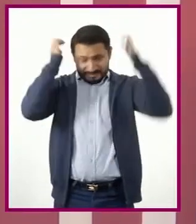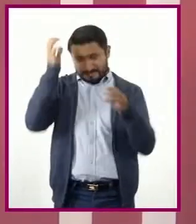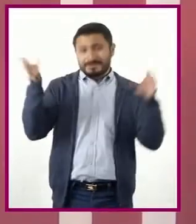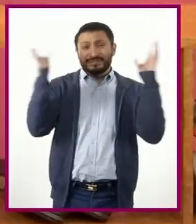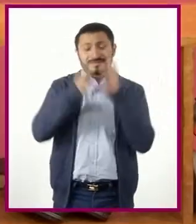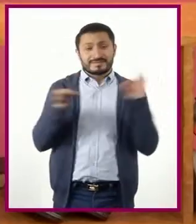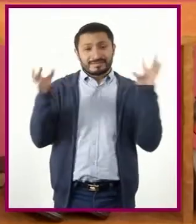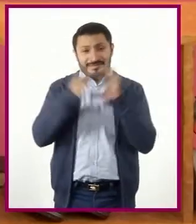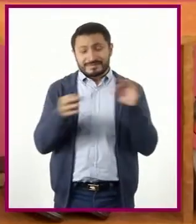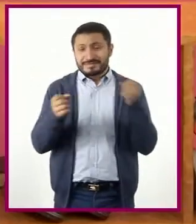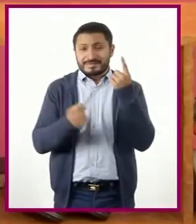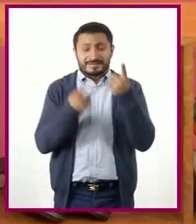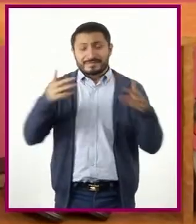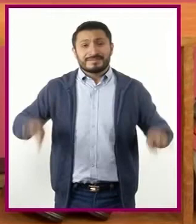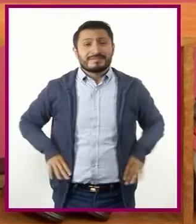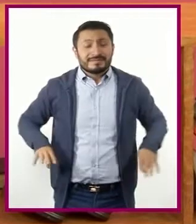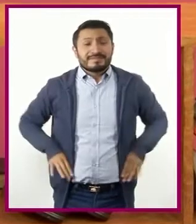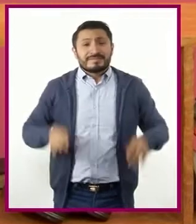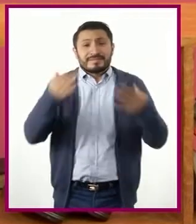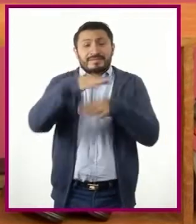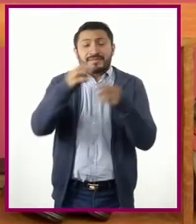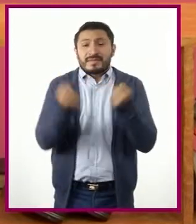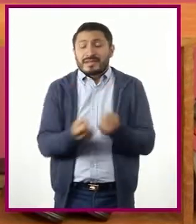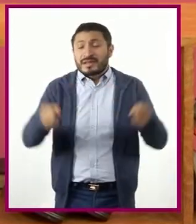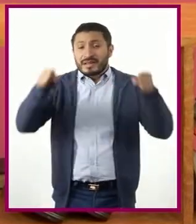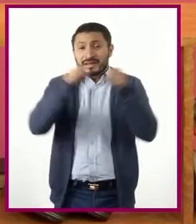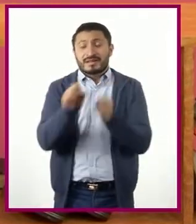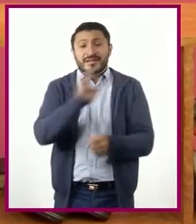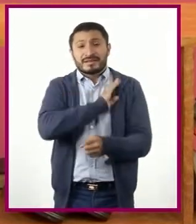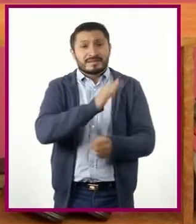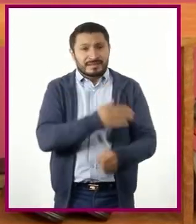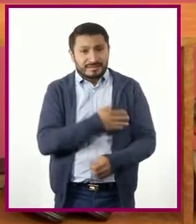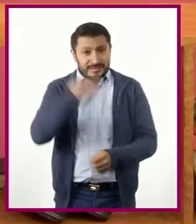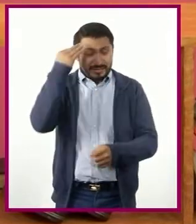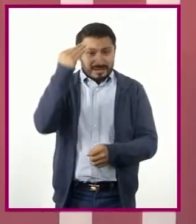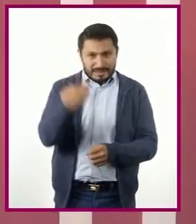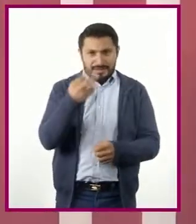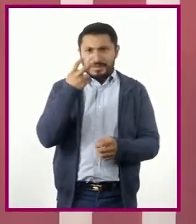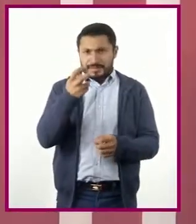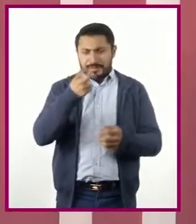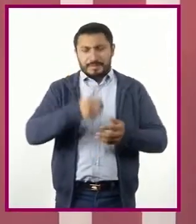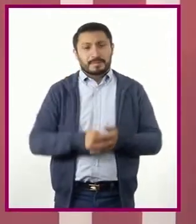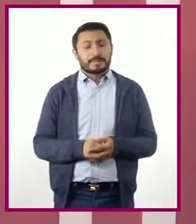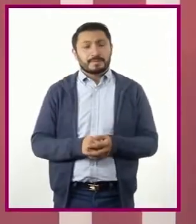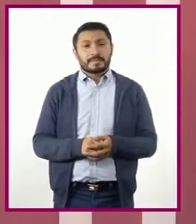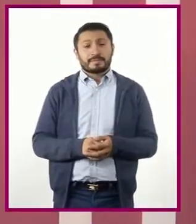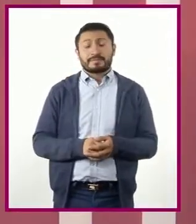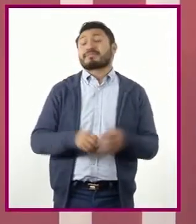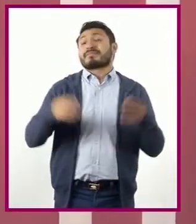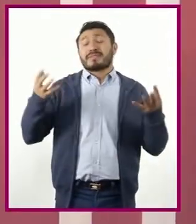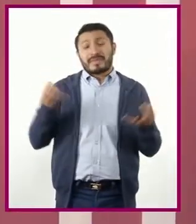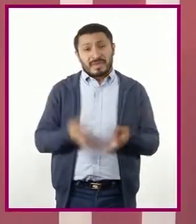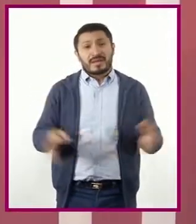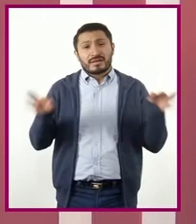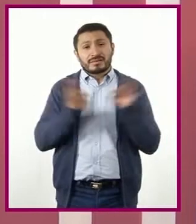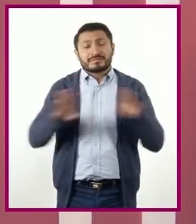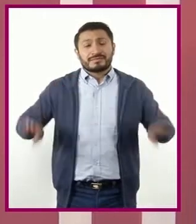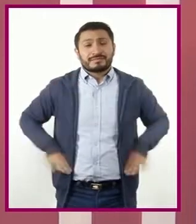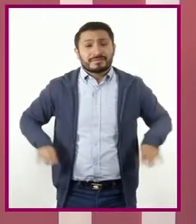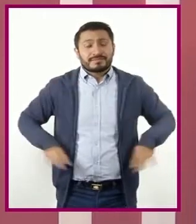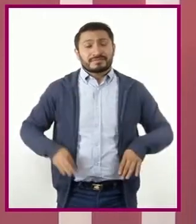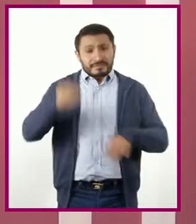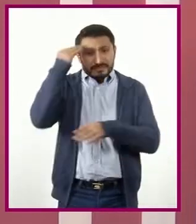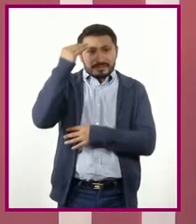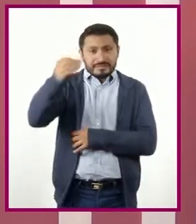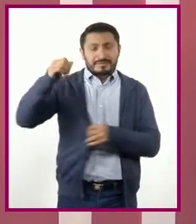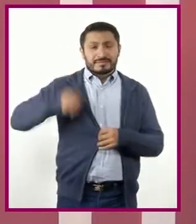explicaremos algunos aspectos sobre la sociedad española de esa época. Un detalle importante es que durante el